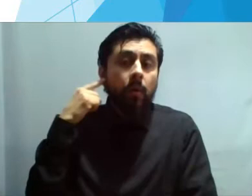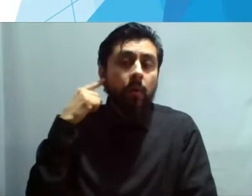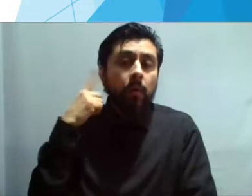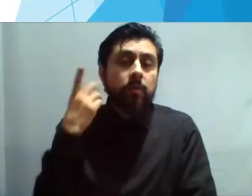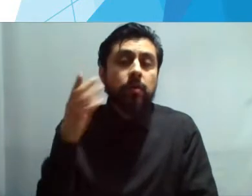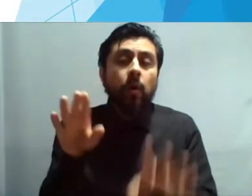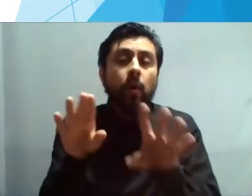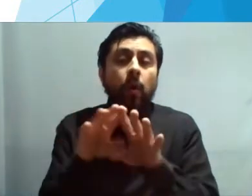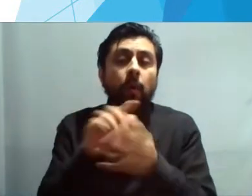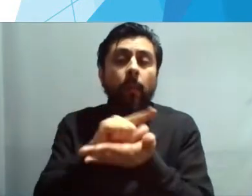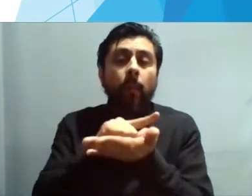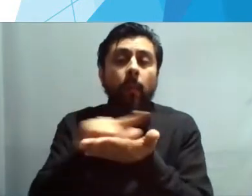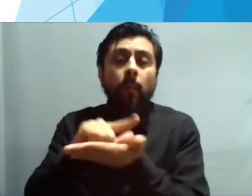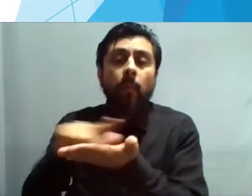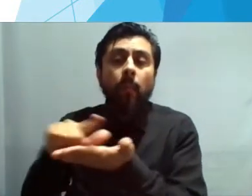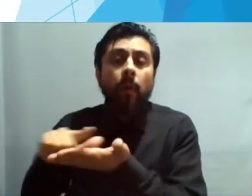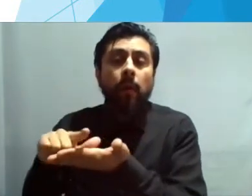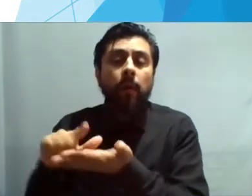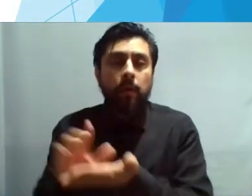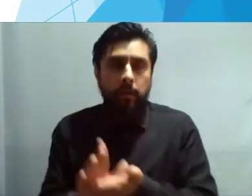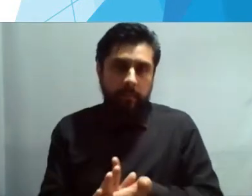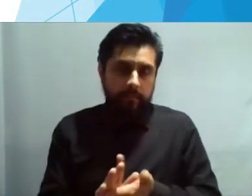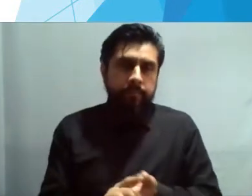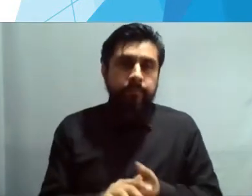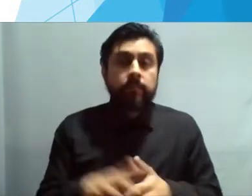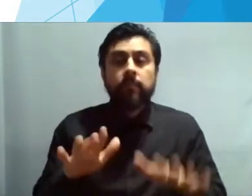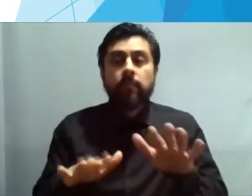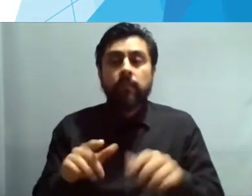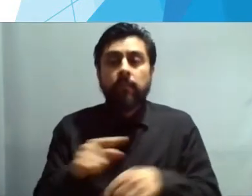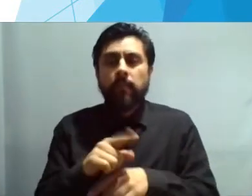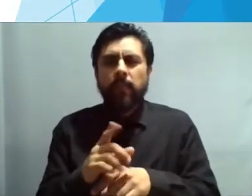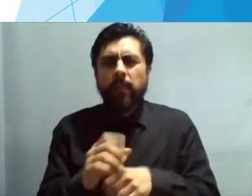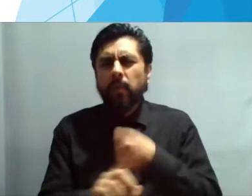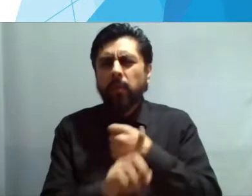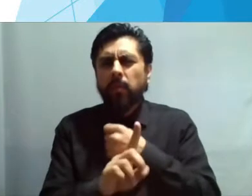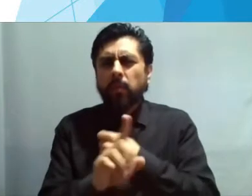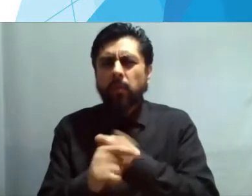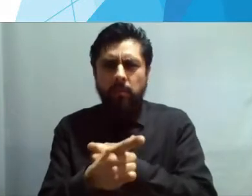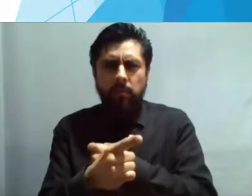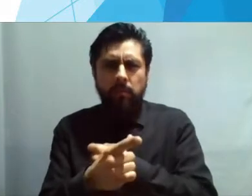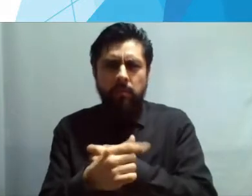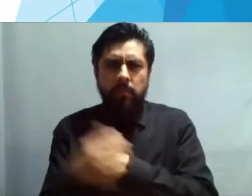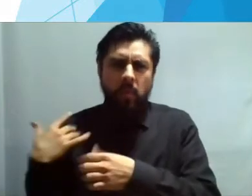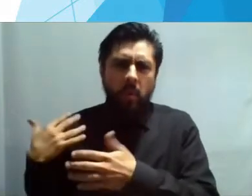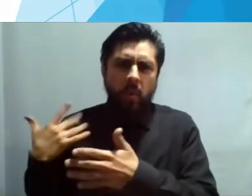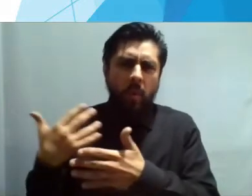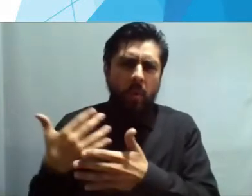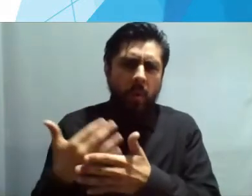de oídos, hay muchas circunstancias que se han ido dando con el paso del tiempo. ¿Esto qué quiere